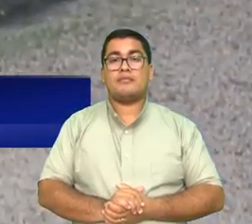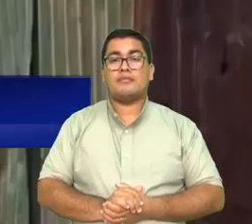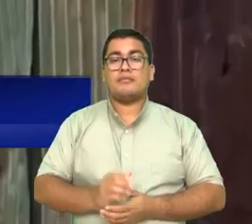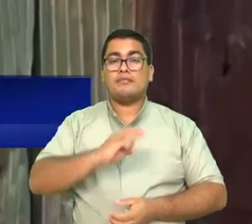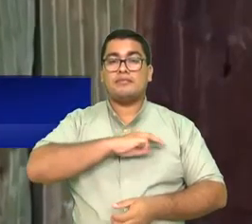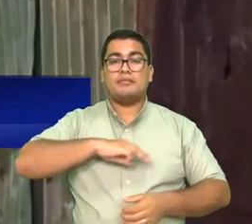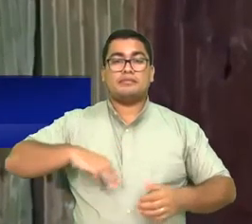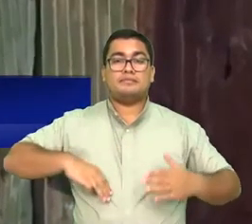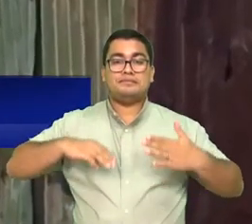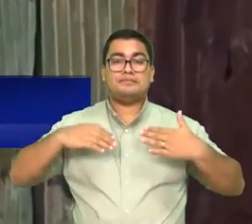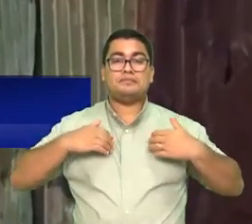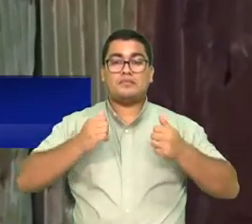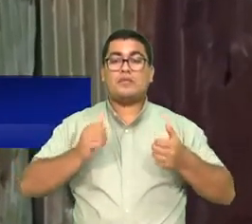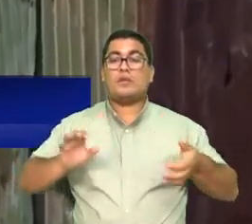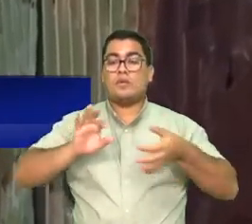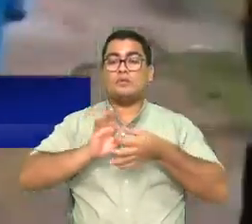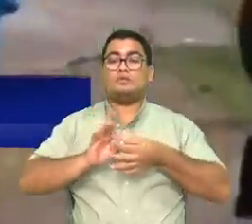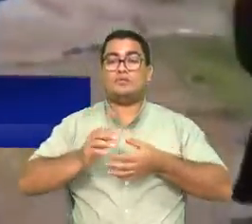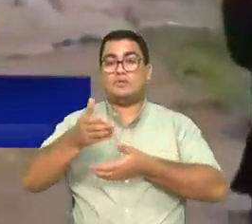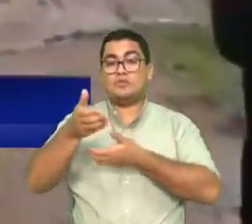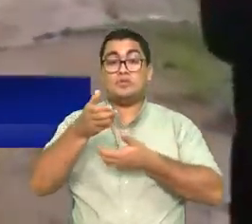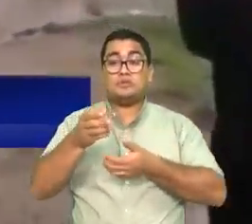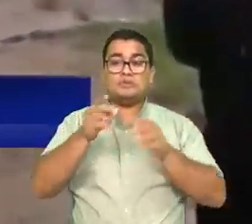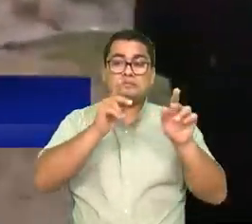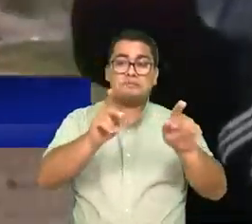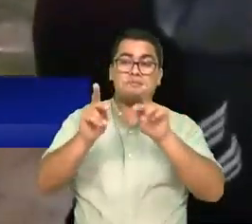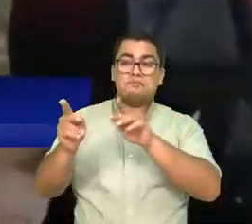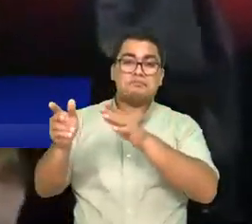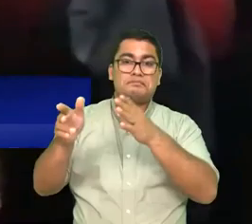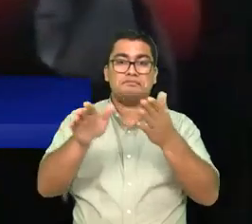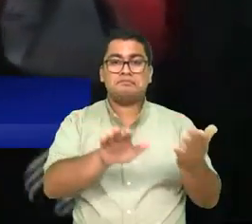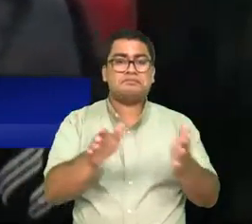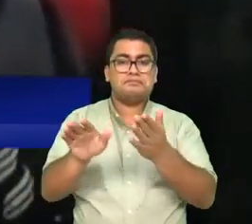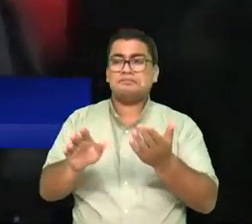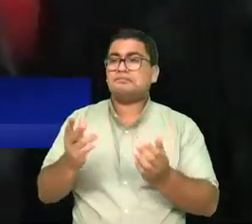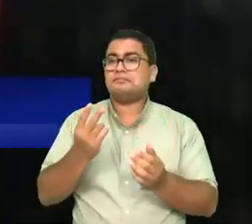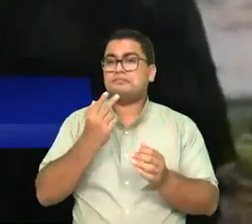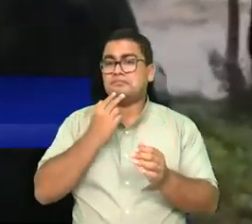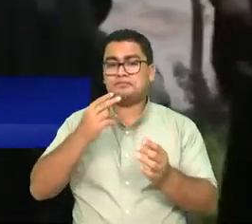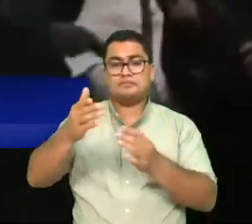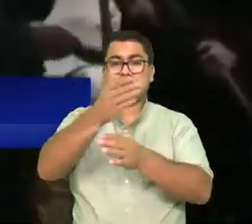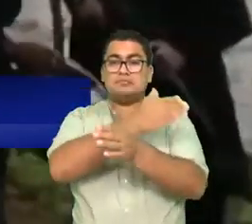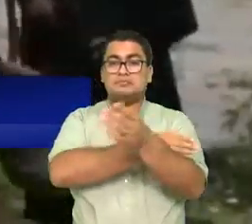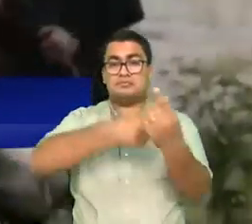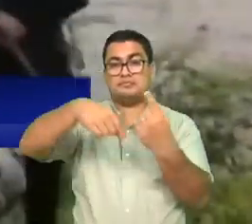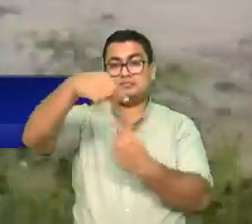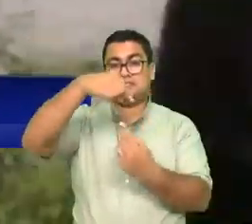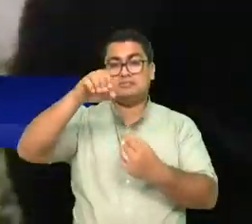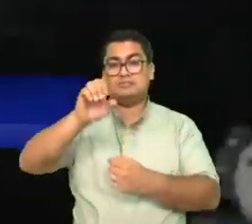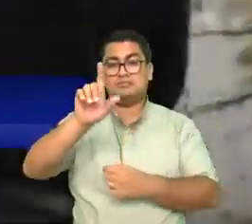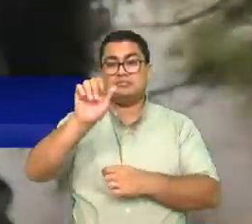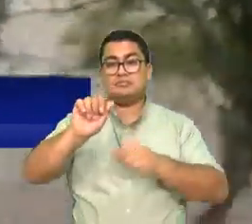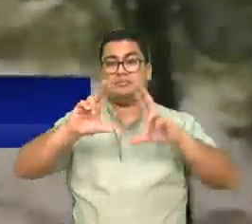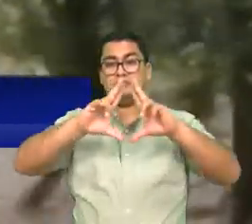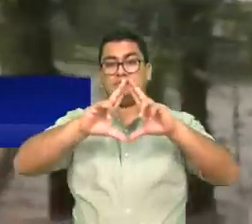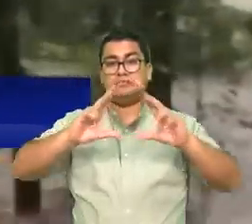MINSA y bomberos unificados no reportan pérdidas humanas tras el paso del huracán ETA en nuestro